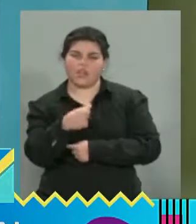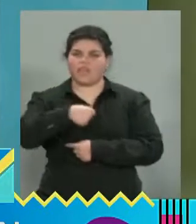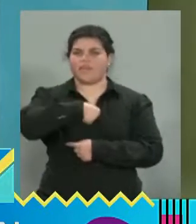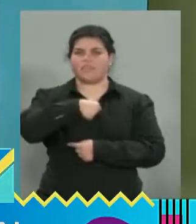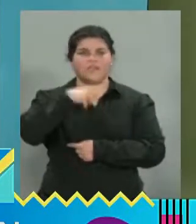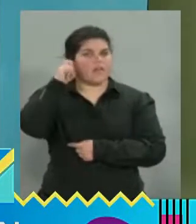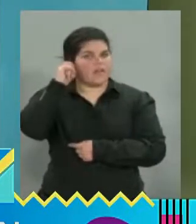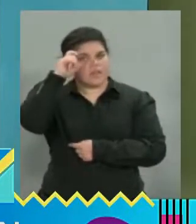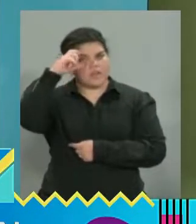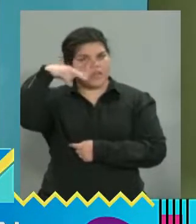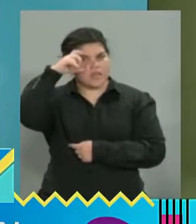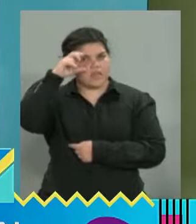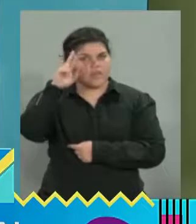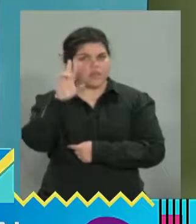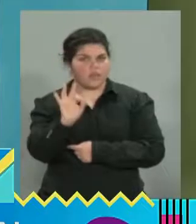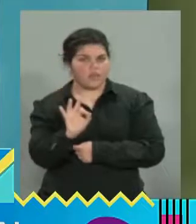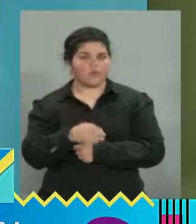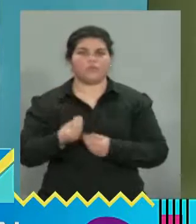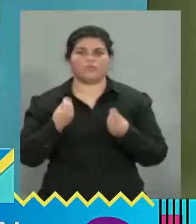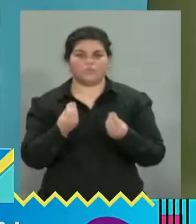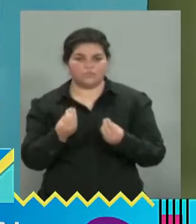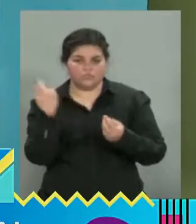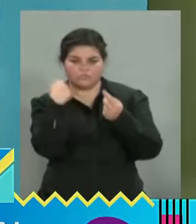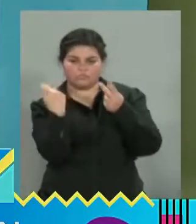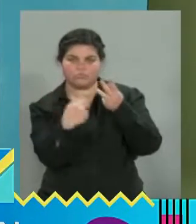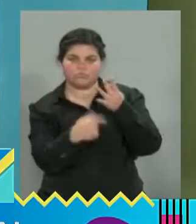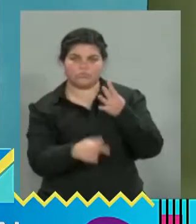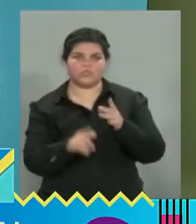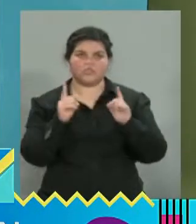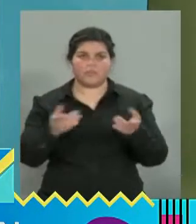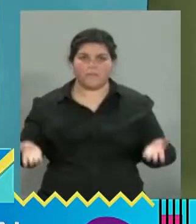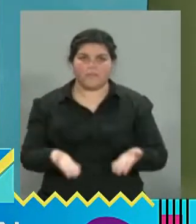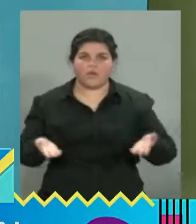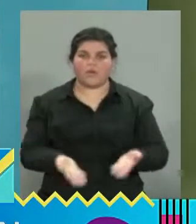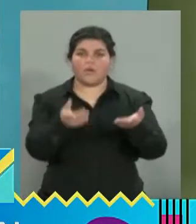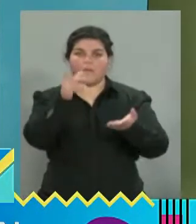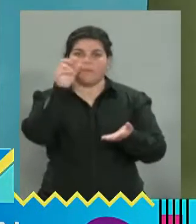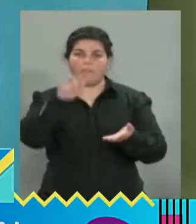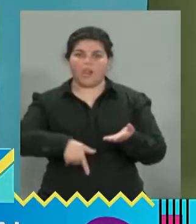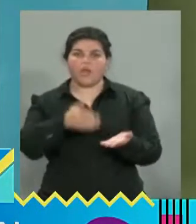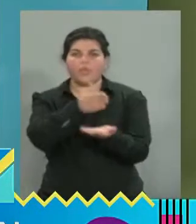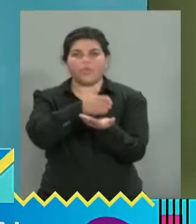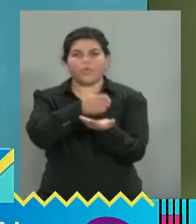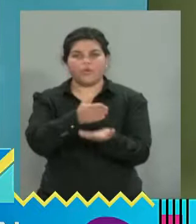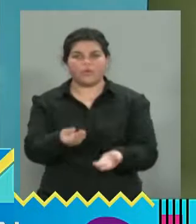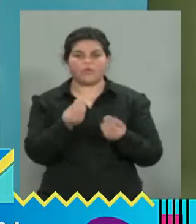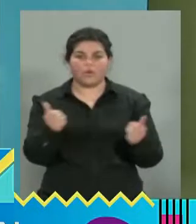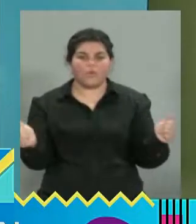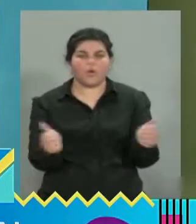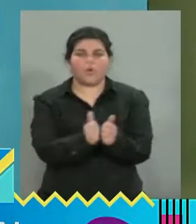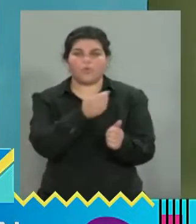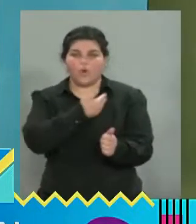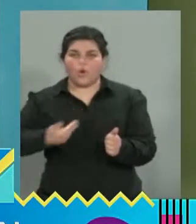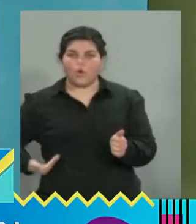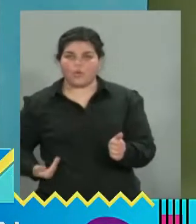bueno, que recién fuera de aire hablábamos, bueno, de políticas de promoción de derechos, por ejemplo, ¿no? Bueno, cómo se tiene que acompañar desde el Estado,